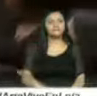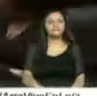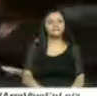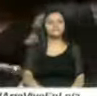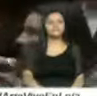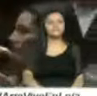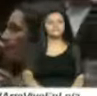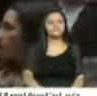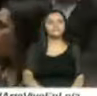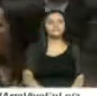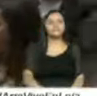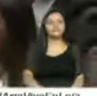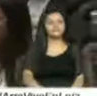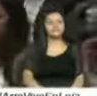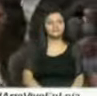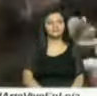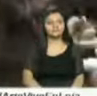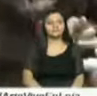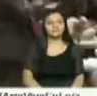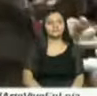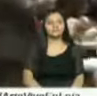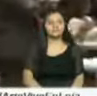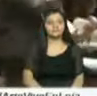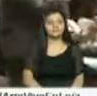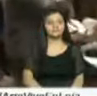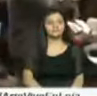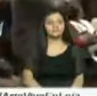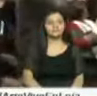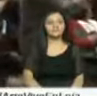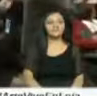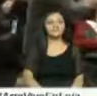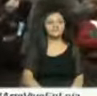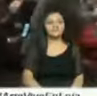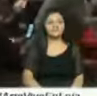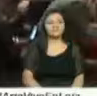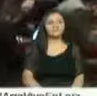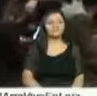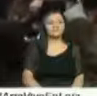economista Rafael Correa Delgado.